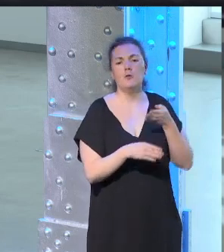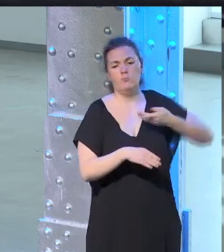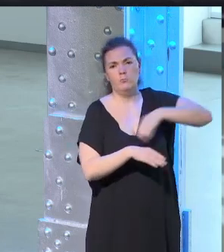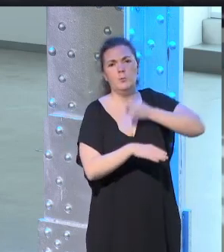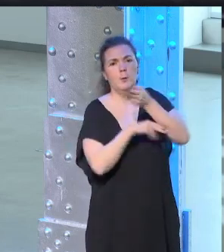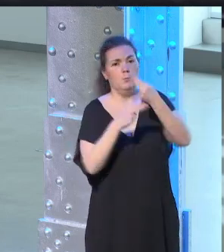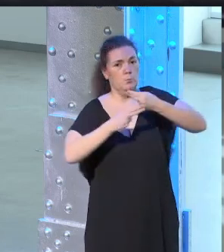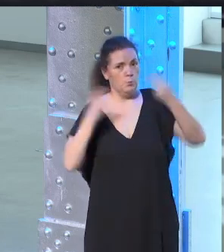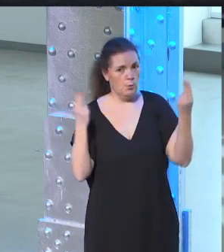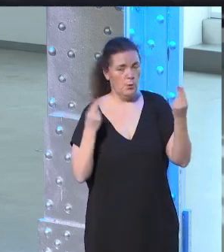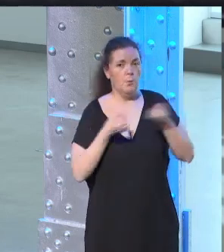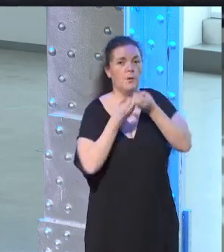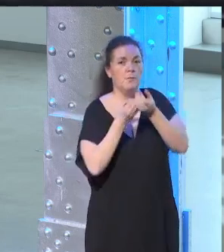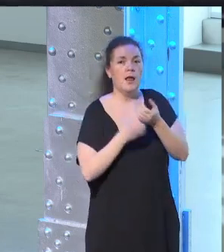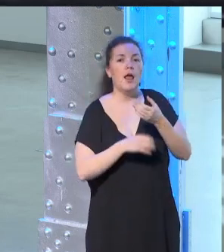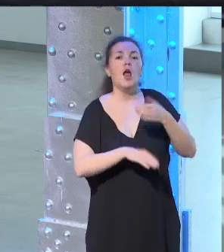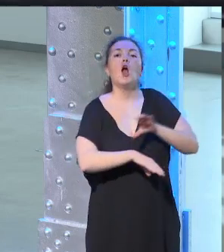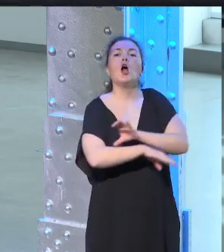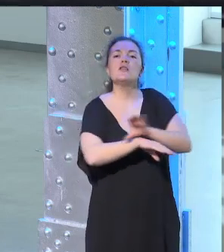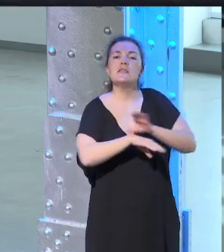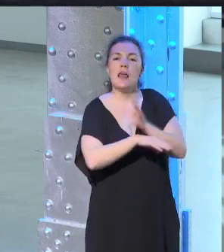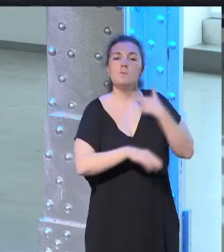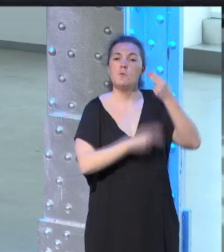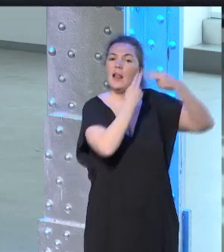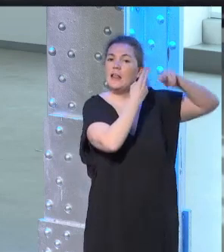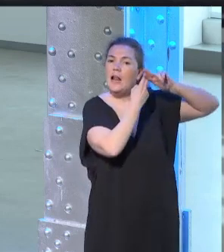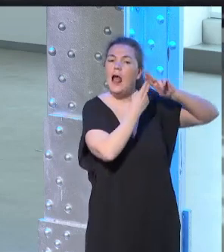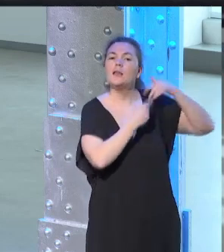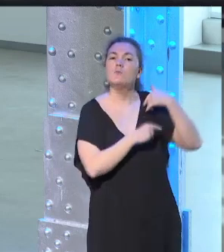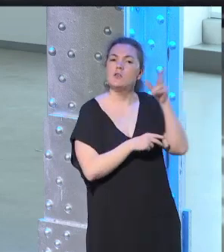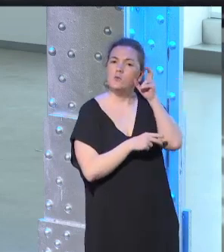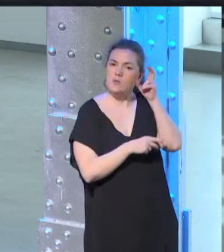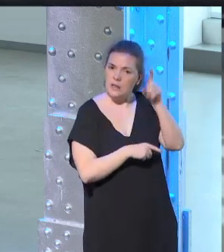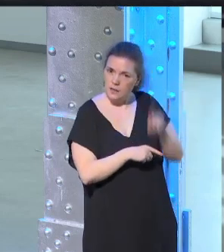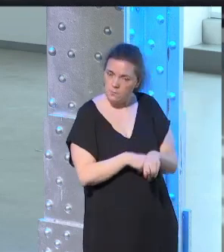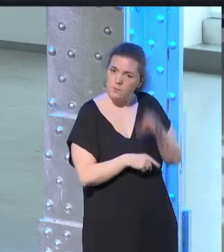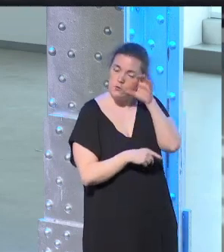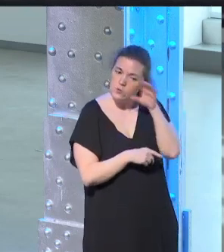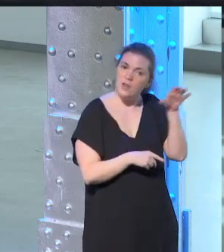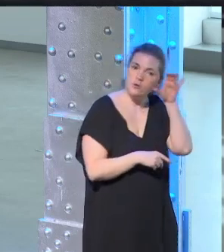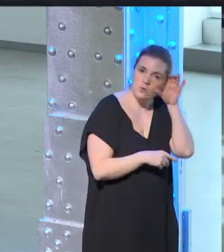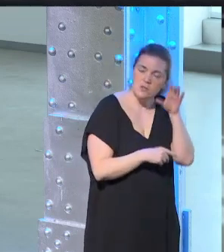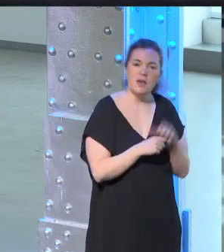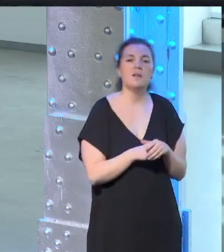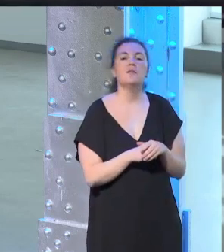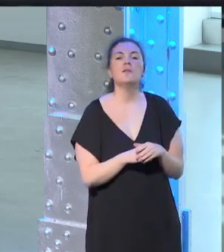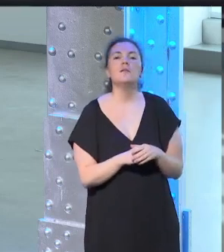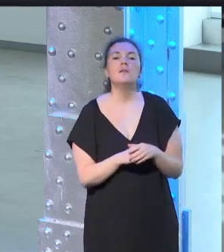intervención pública de un conseller de la Generalitat, porque queremos escuchar a unos y escuchar a otros, Santi